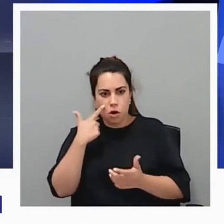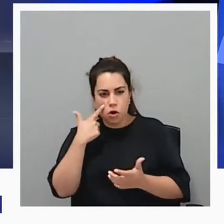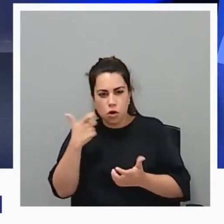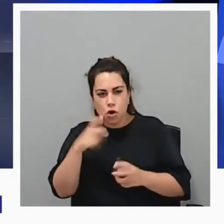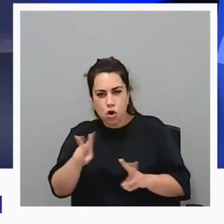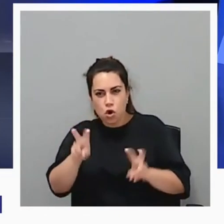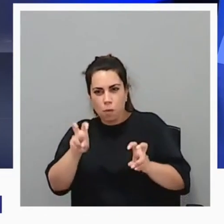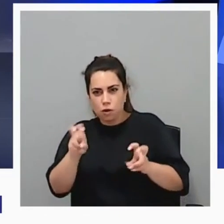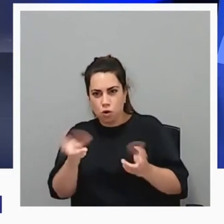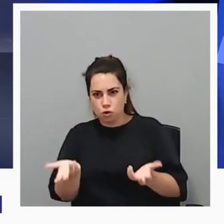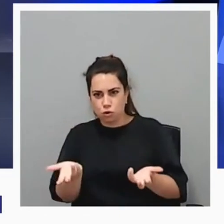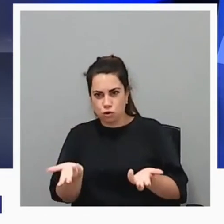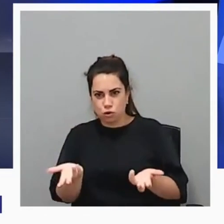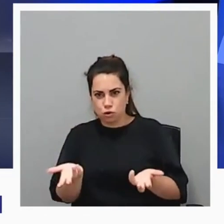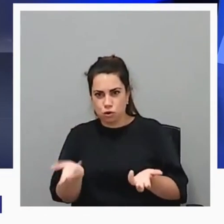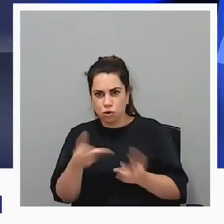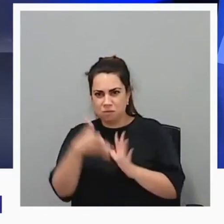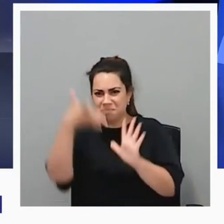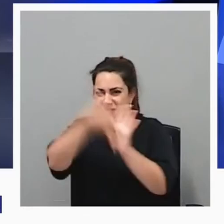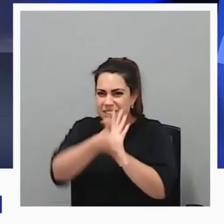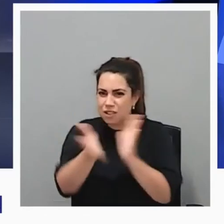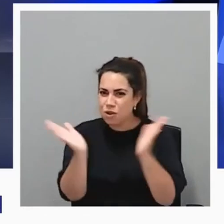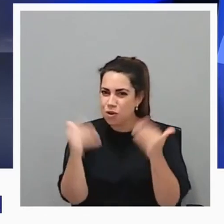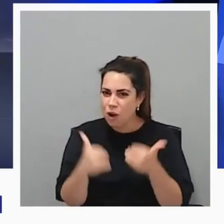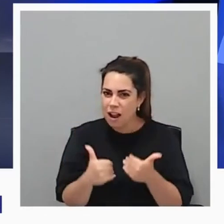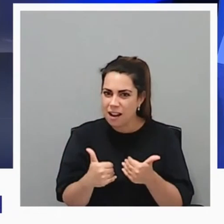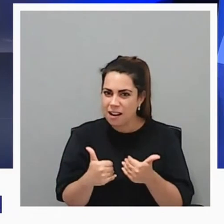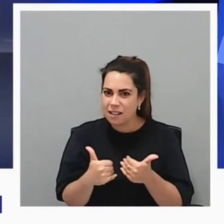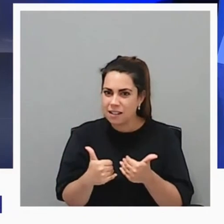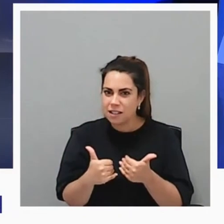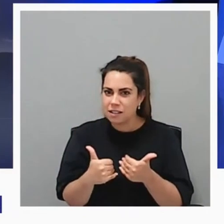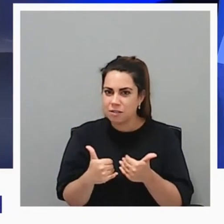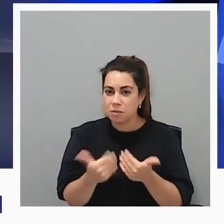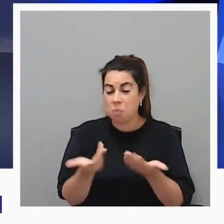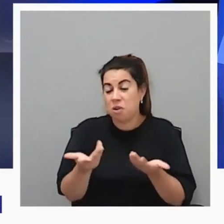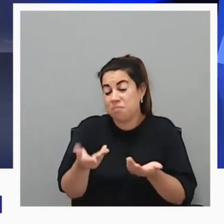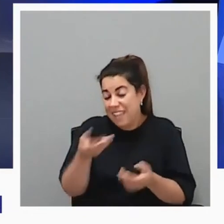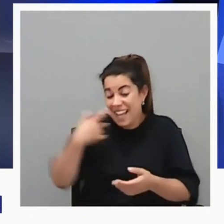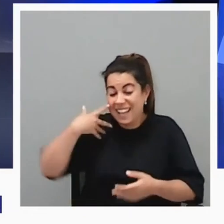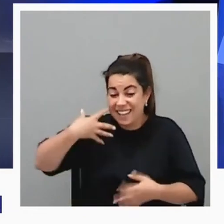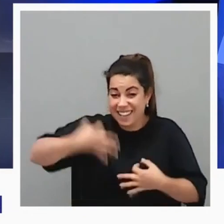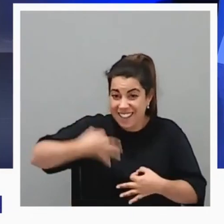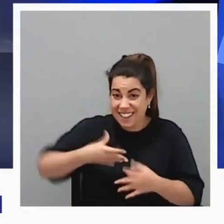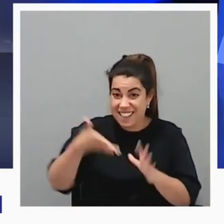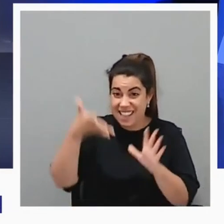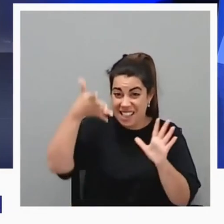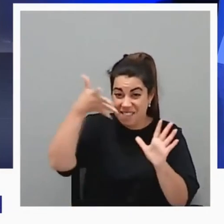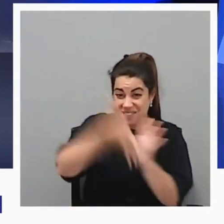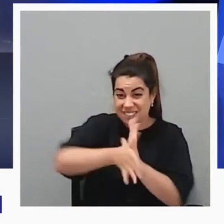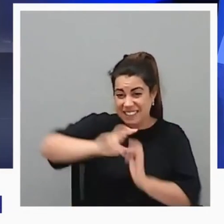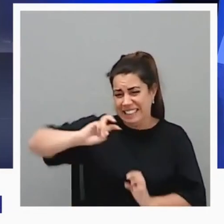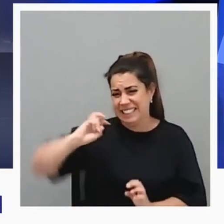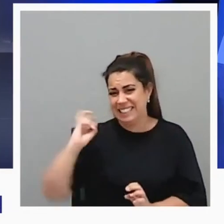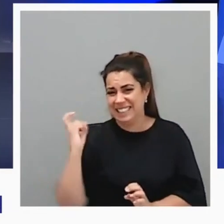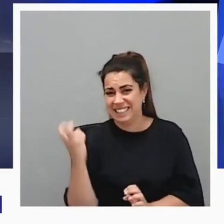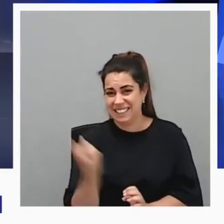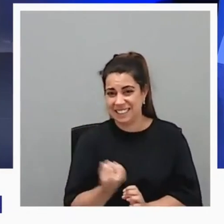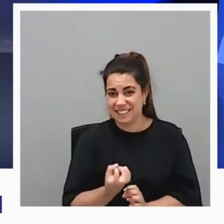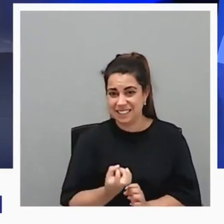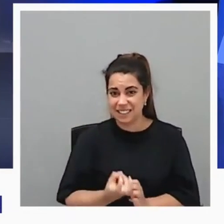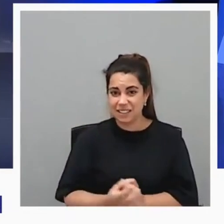definición, o mejor dicho, tiene docenas de definiciones. No podemos definir, y de hecho creo que hay un